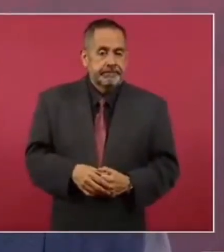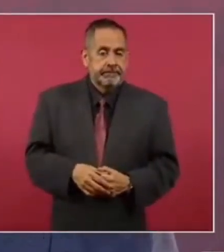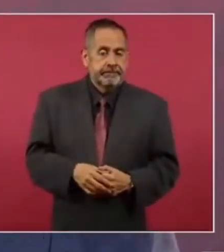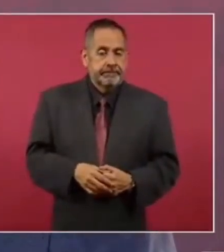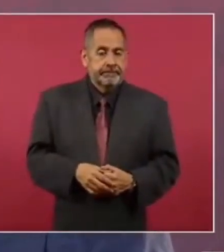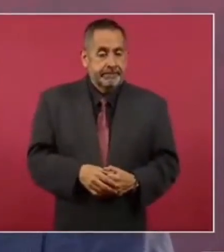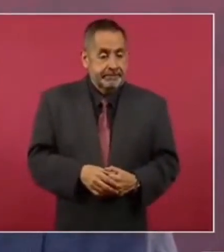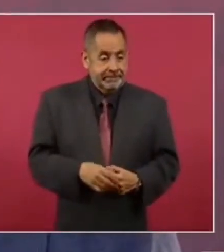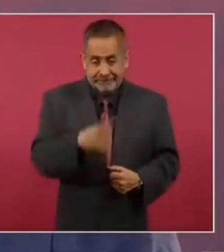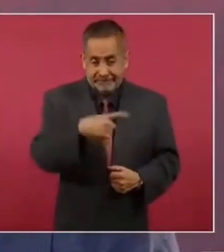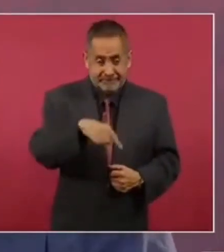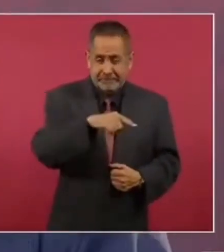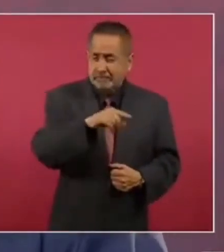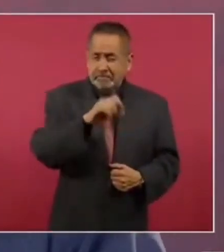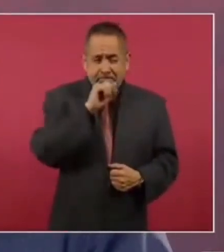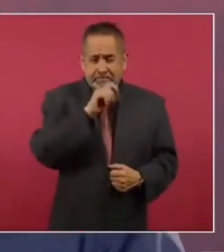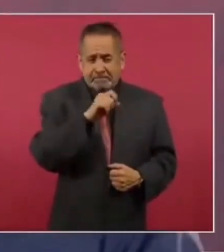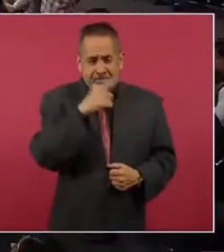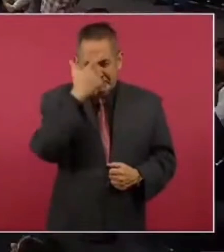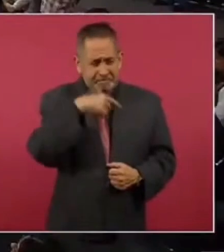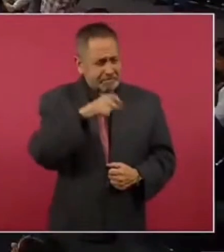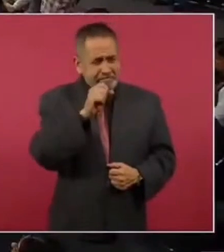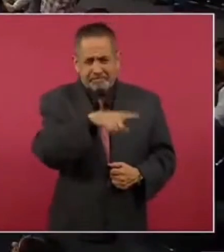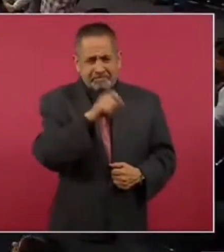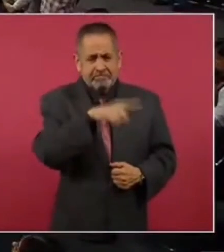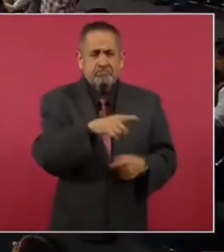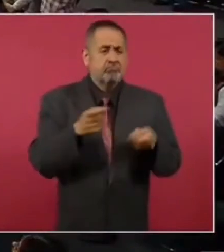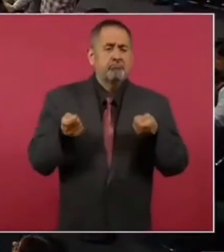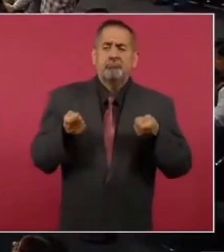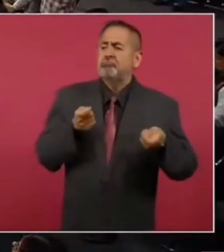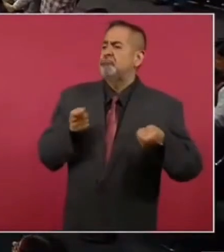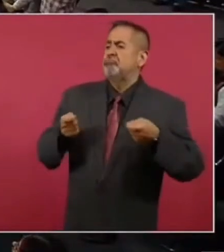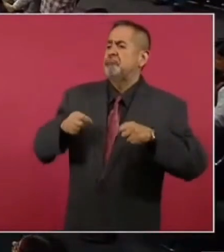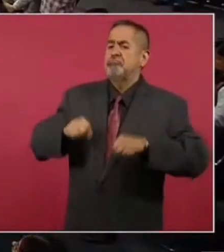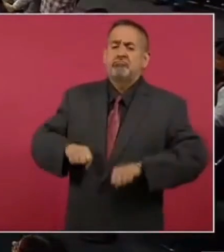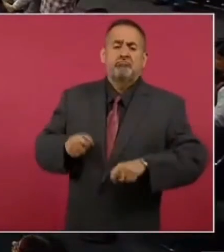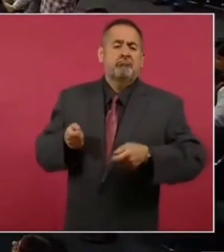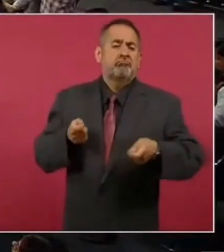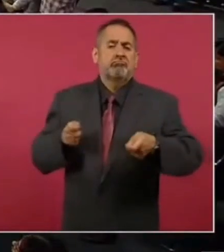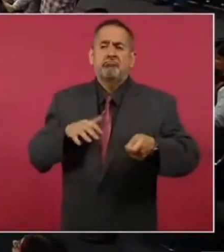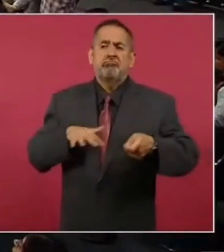los mismos que dominaban,